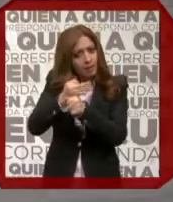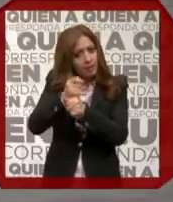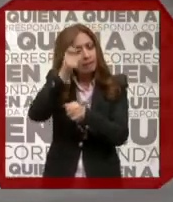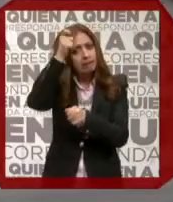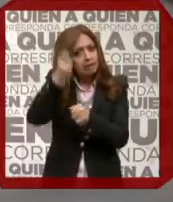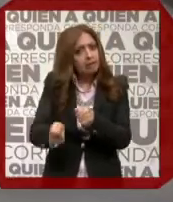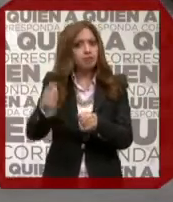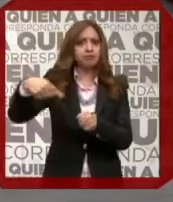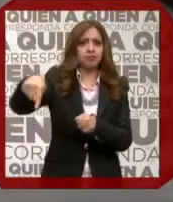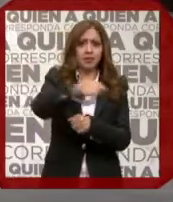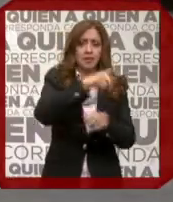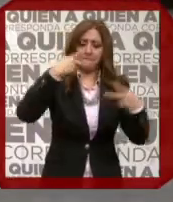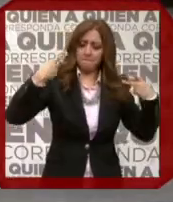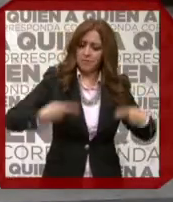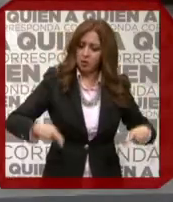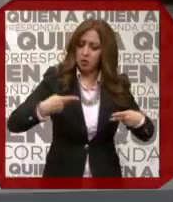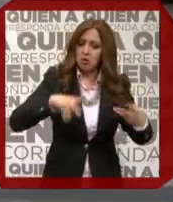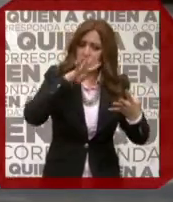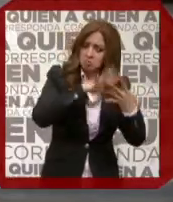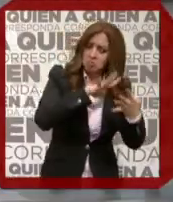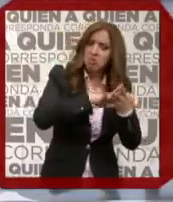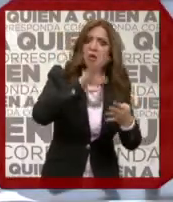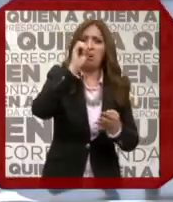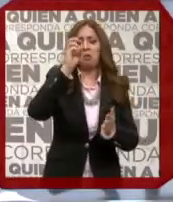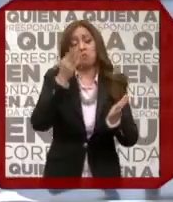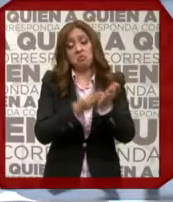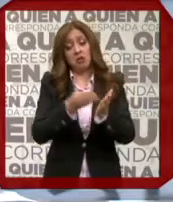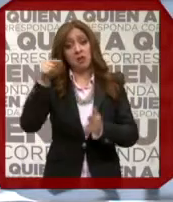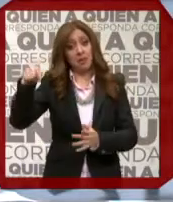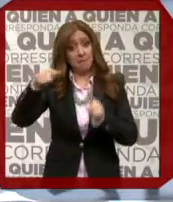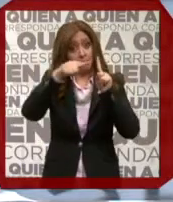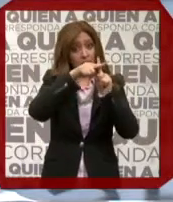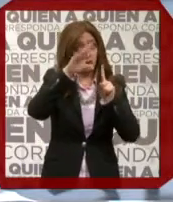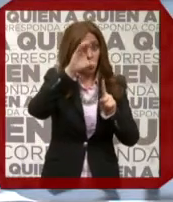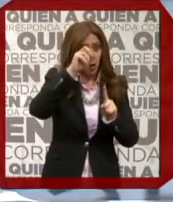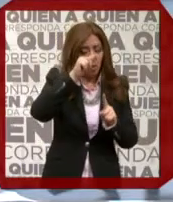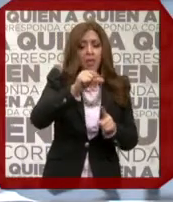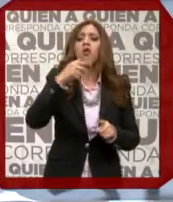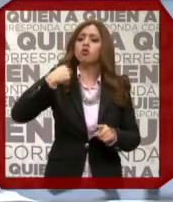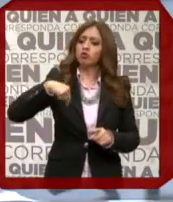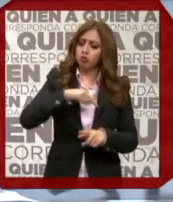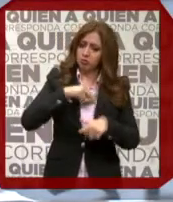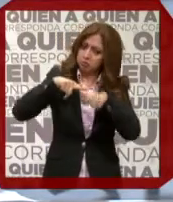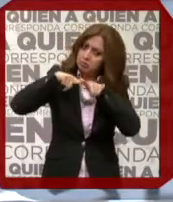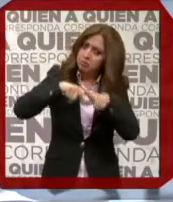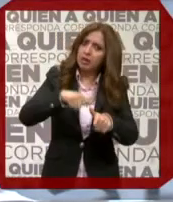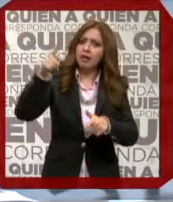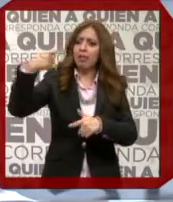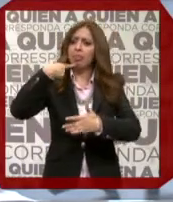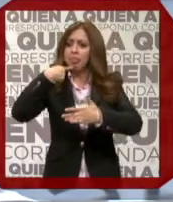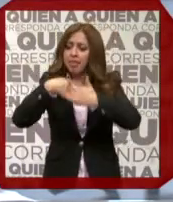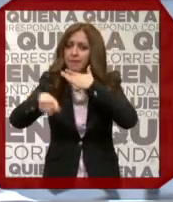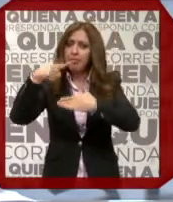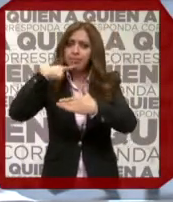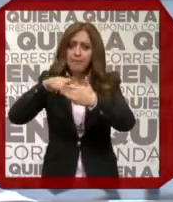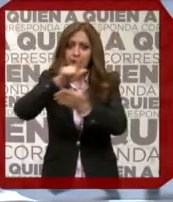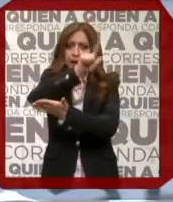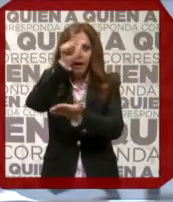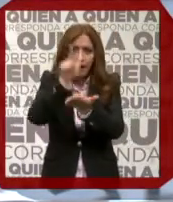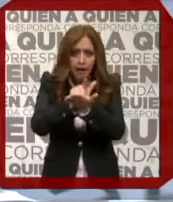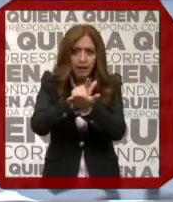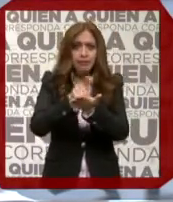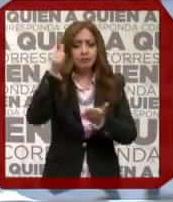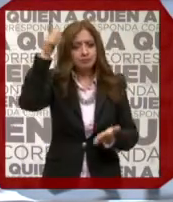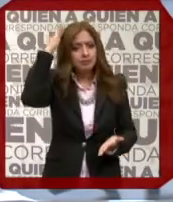sean procesados y sancionados con todo el rigor para mascota es prioridad Dar seguimiento puntual a estas demandas legales con las autoridades